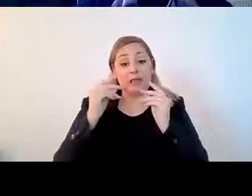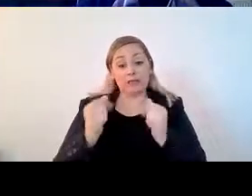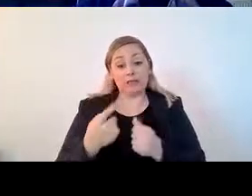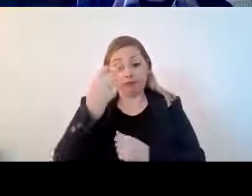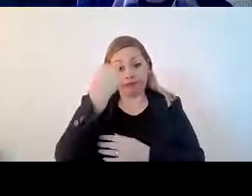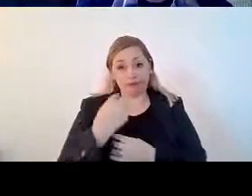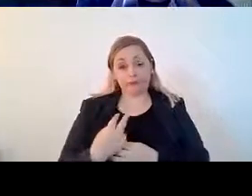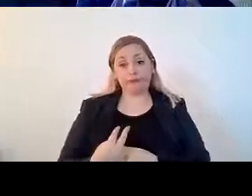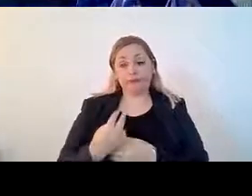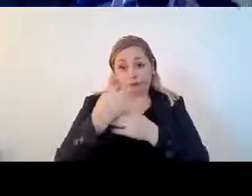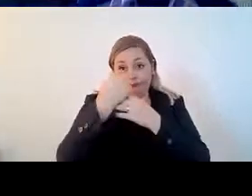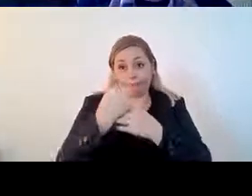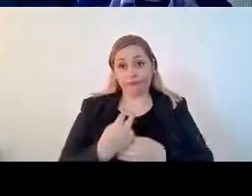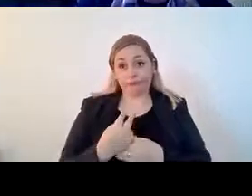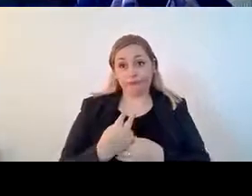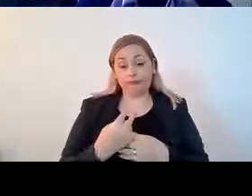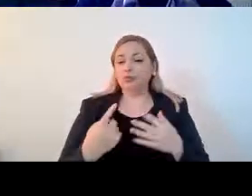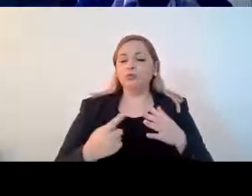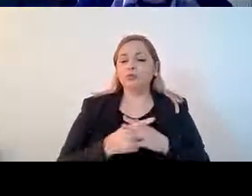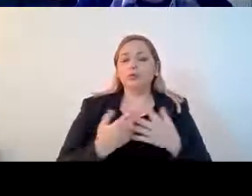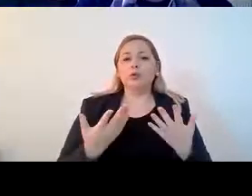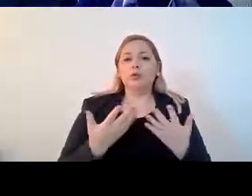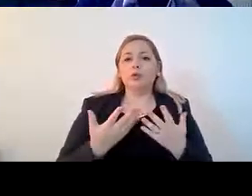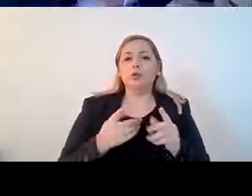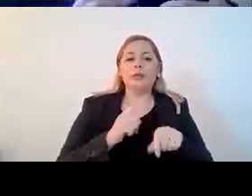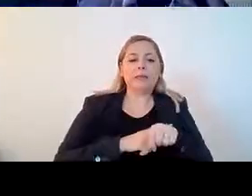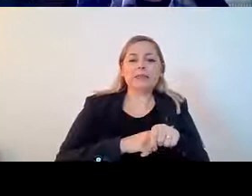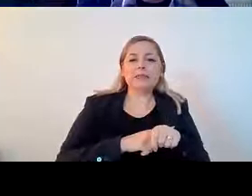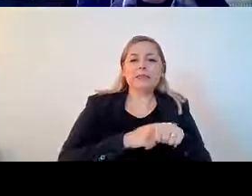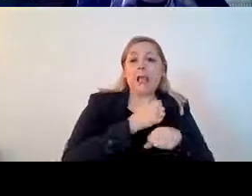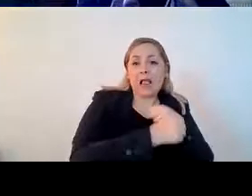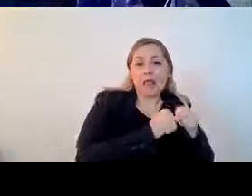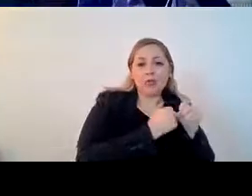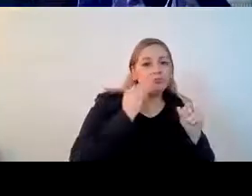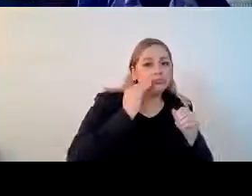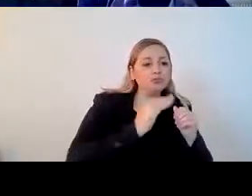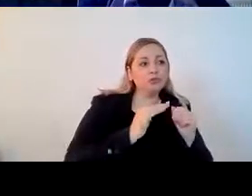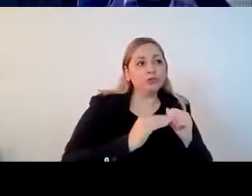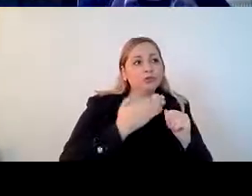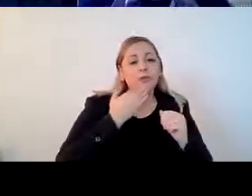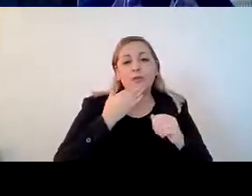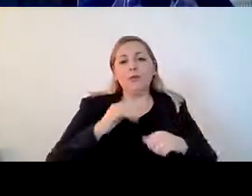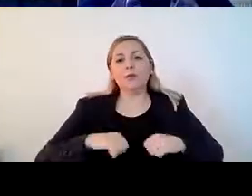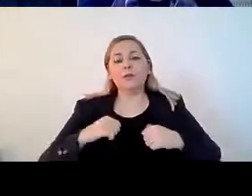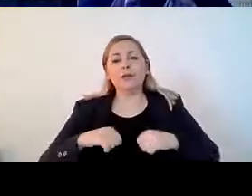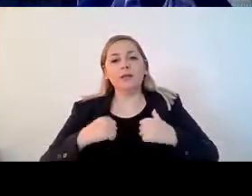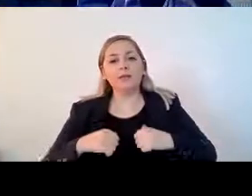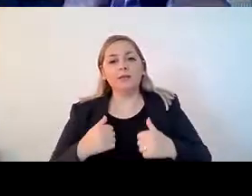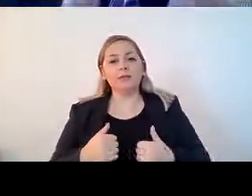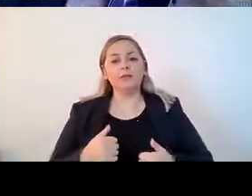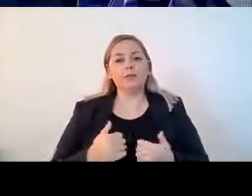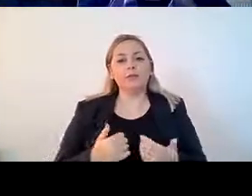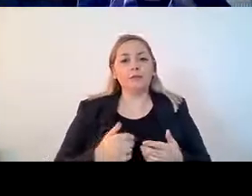sí mismo surge a corta edad, pero estos jóvenes y adultos, y desde niños,